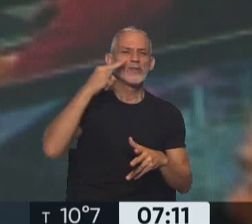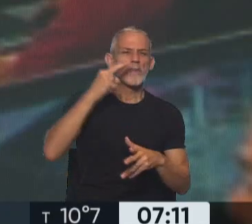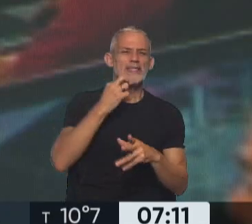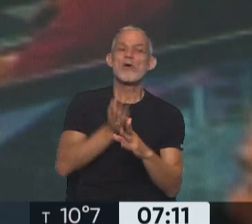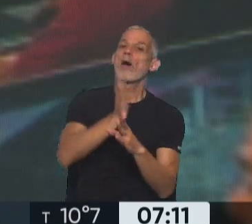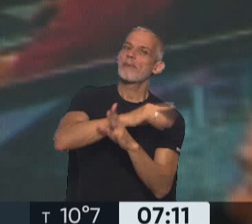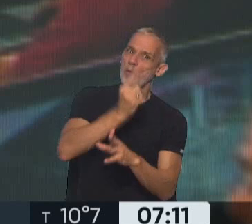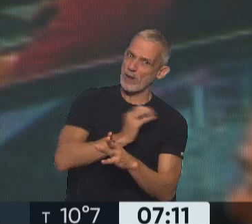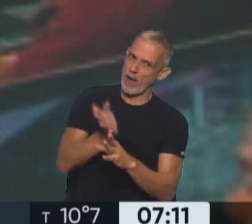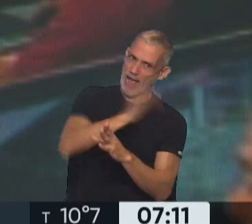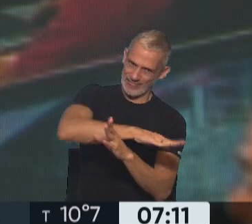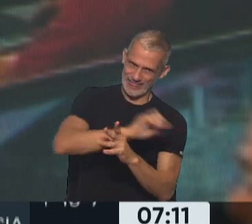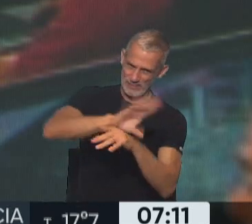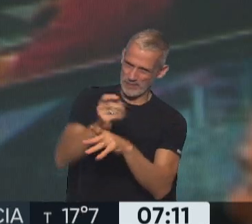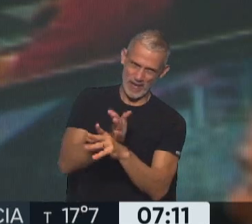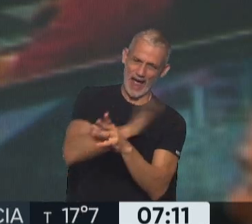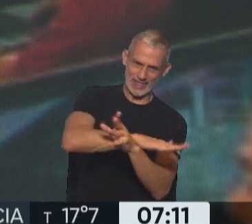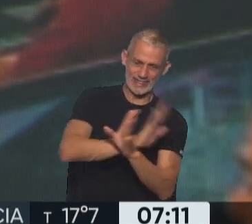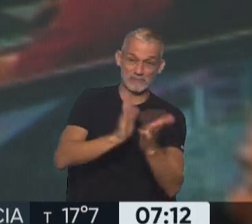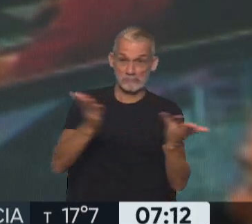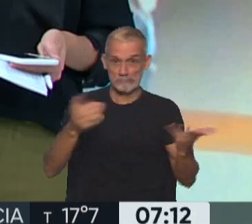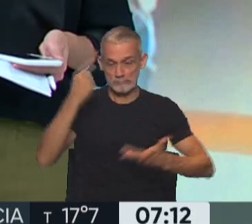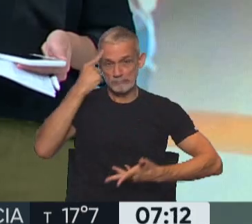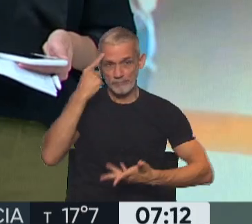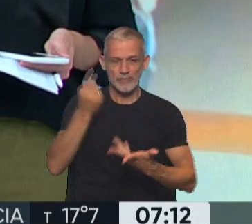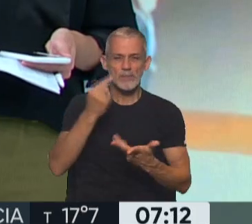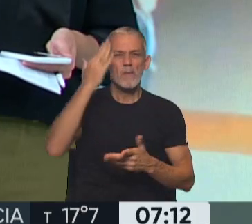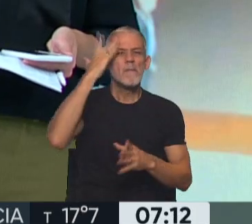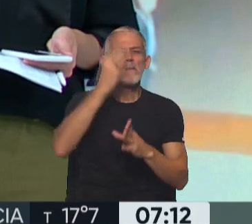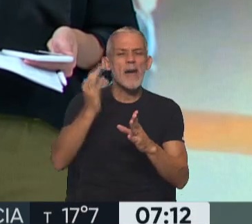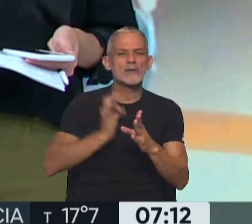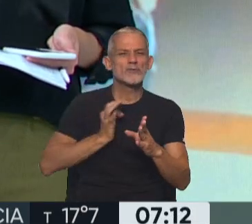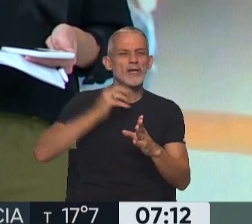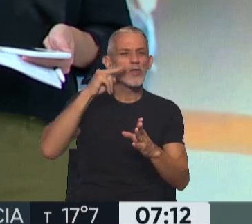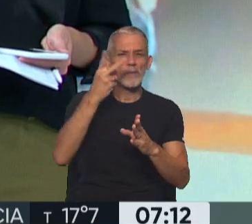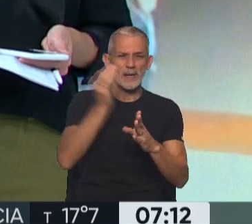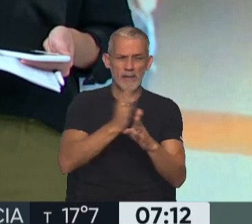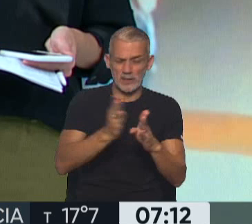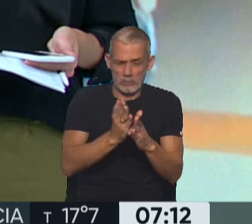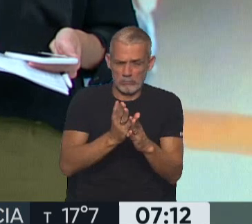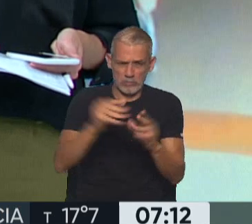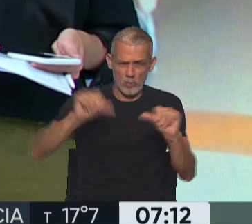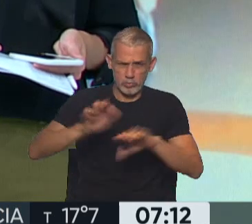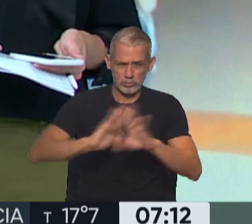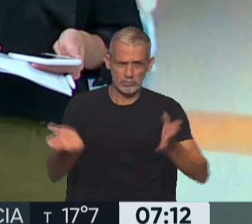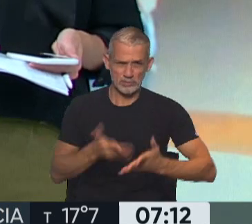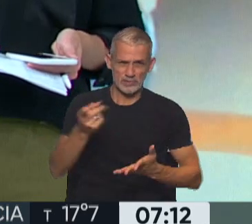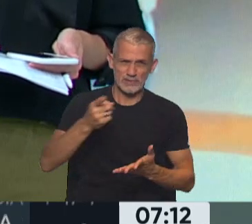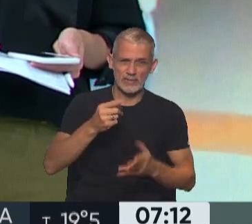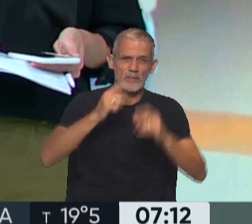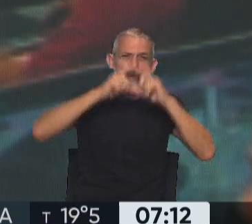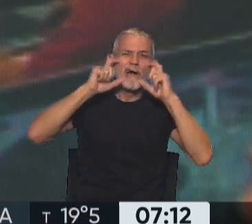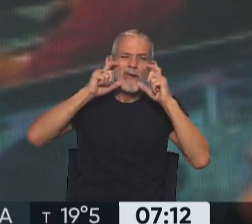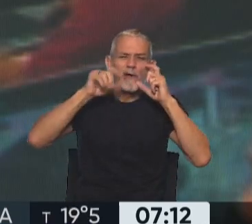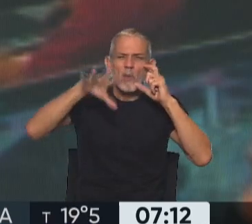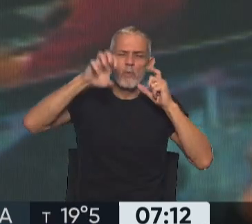de la pandemia. Un año antes de la pandemia. Un año antes de la pandemia. Te lo pregunto porque digo, a partir de marzo de 2020 ya no sirvió más esto, ¿no? Porque supongo que con el barbijo... Bueno,